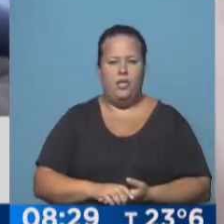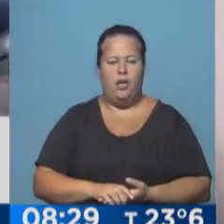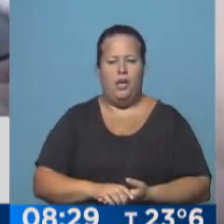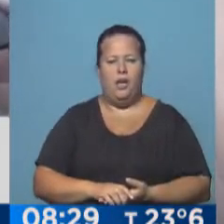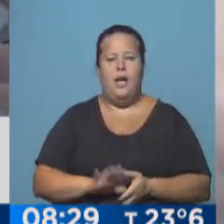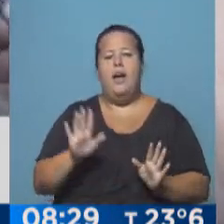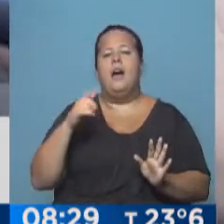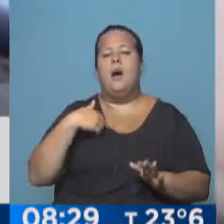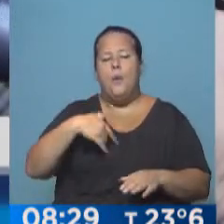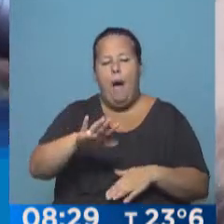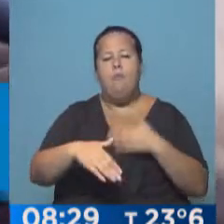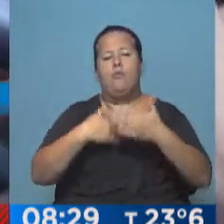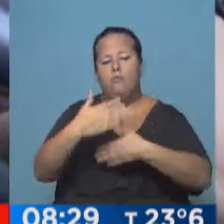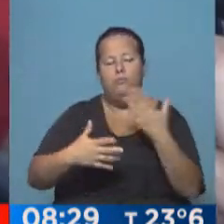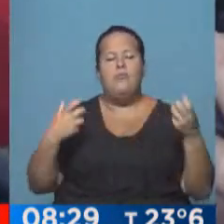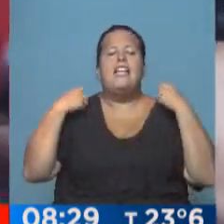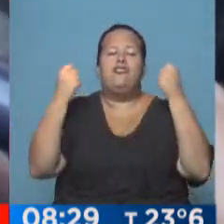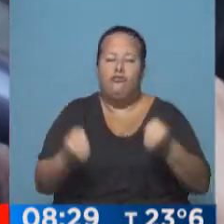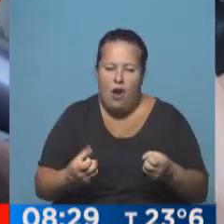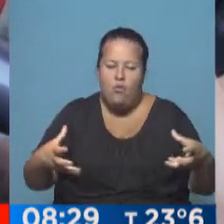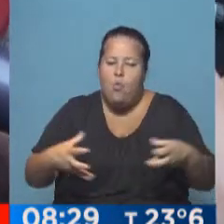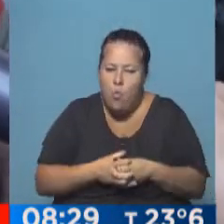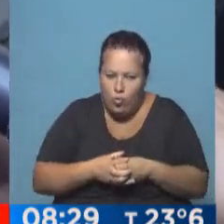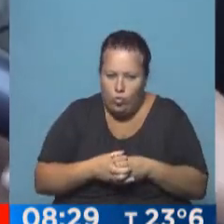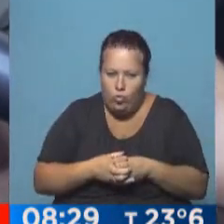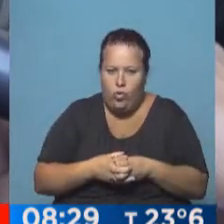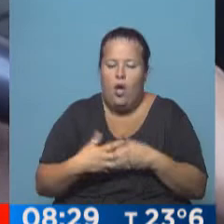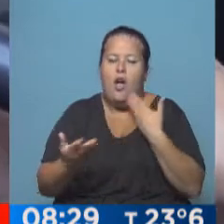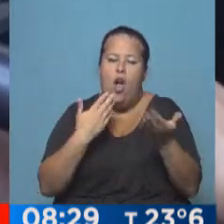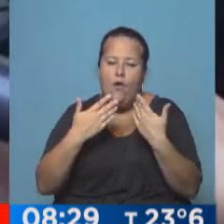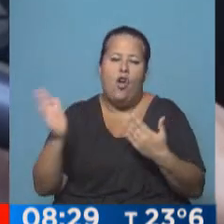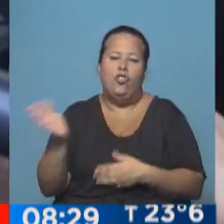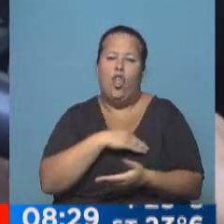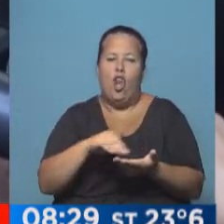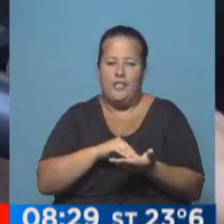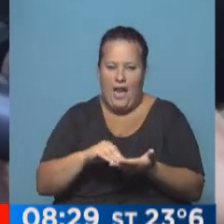Vamos a construir un esfuerzo de unidad y de diálogo con todos los senadores.